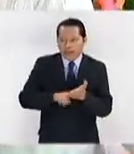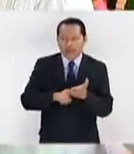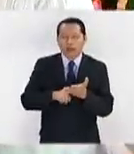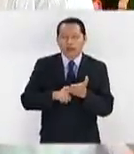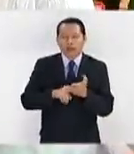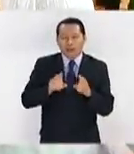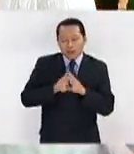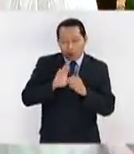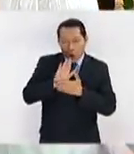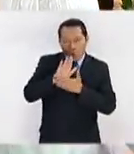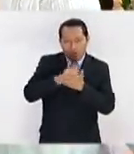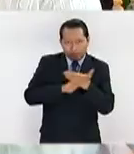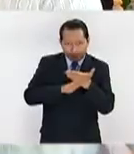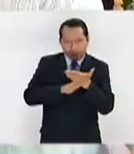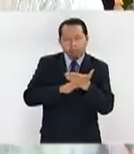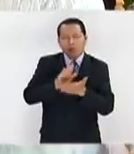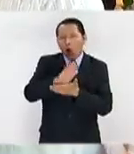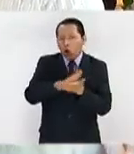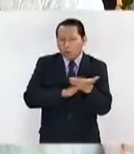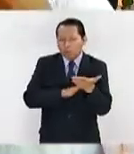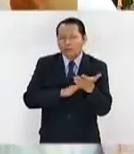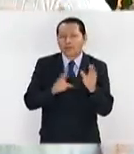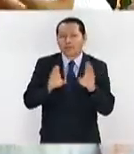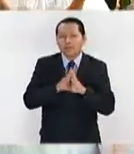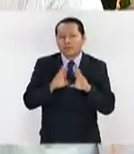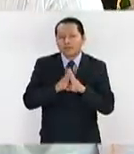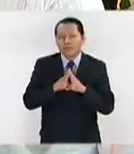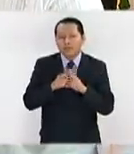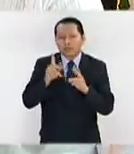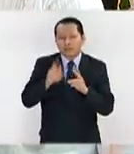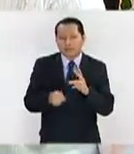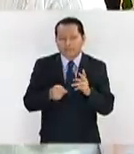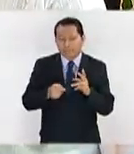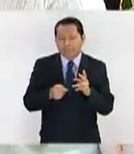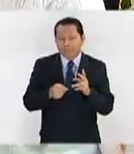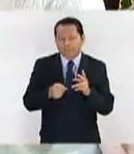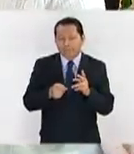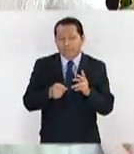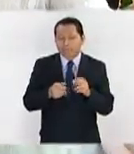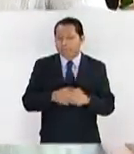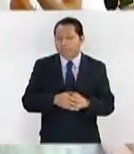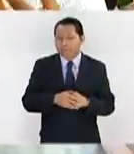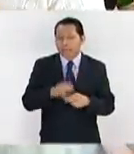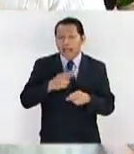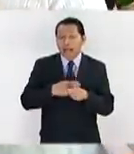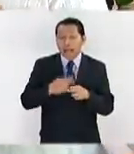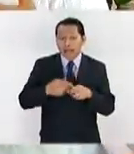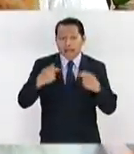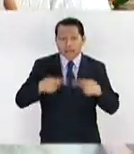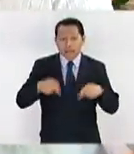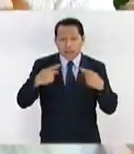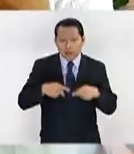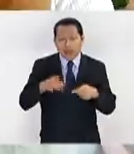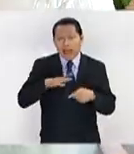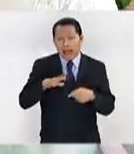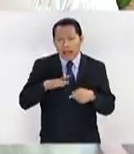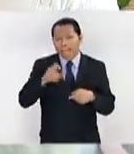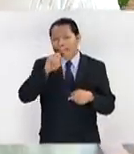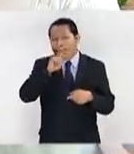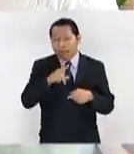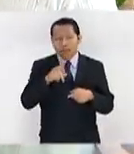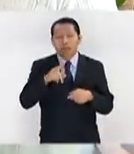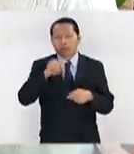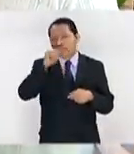y humildad solamente entra cuando no hay ego. Hasta que un ser humano está cargando su